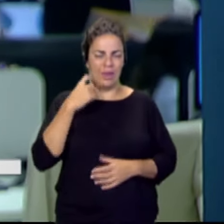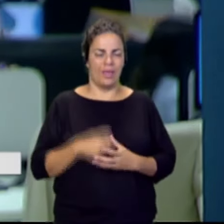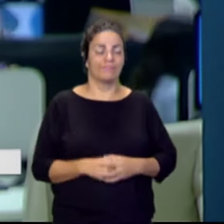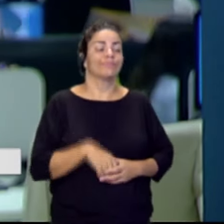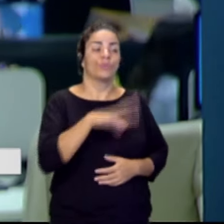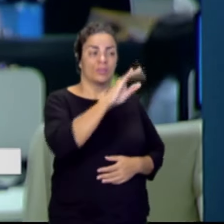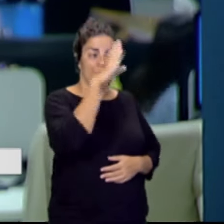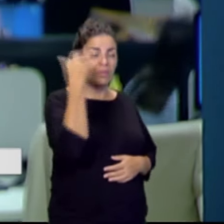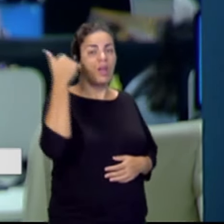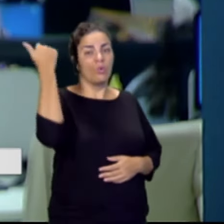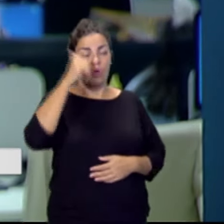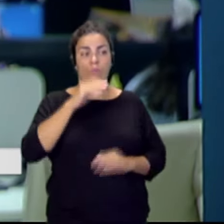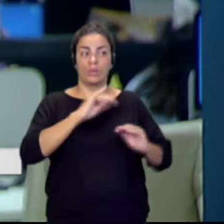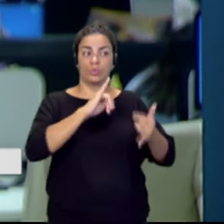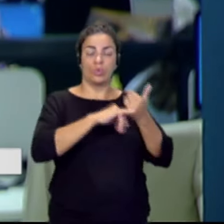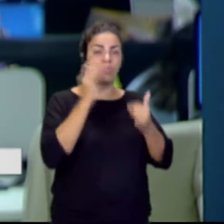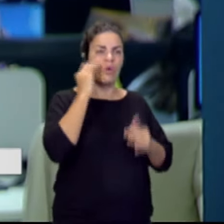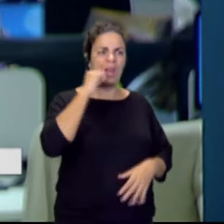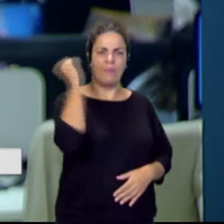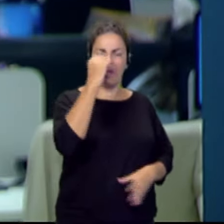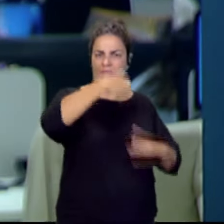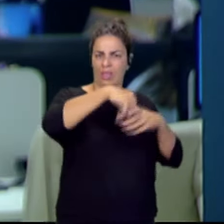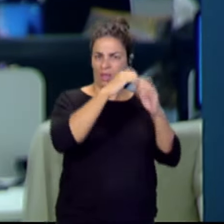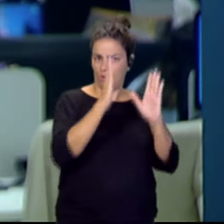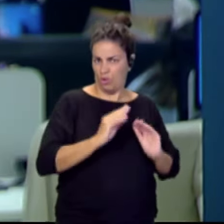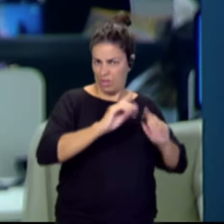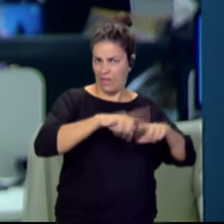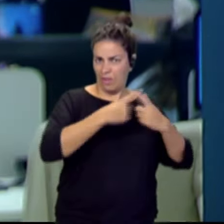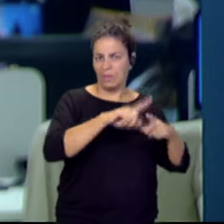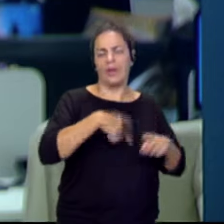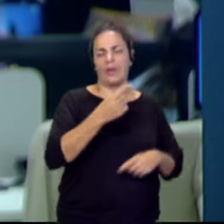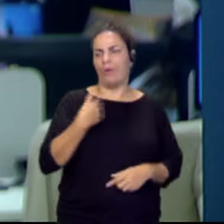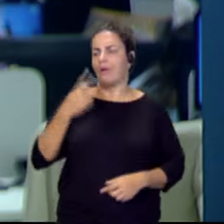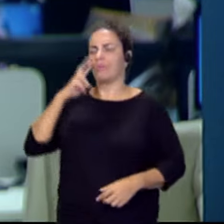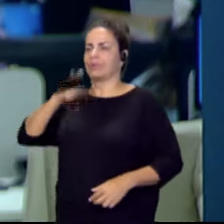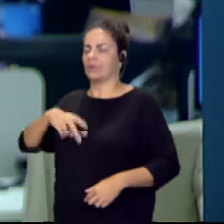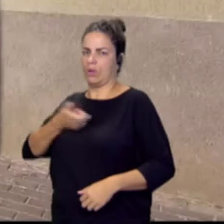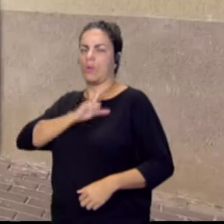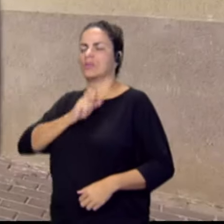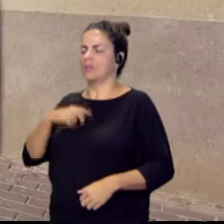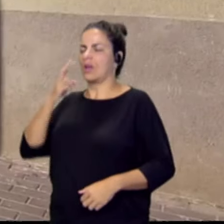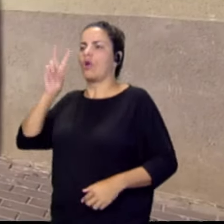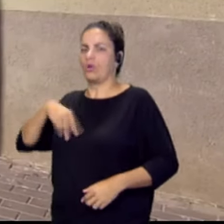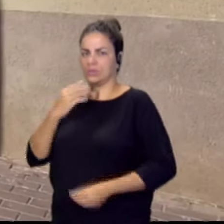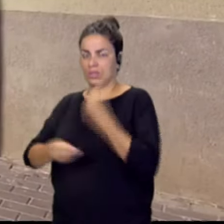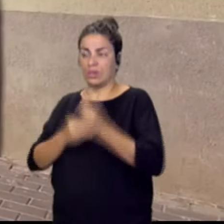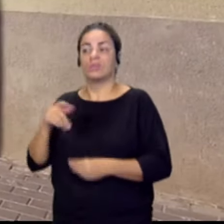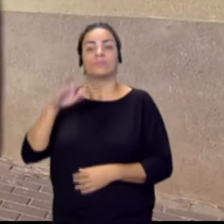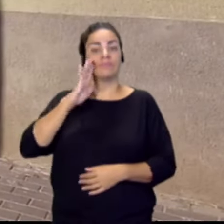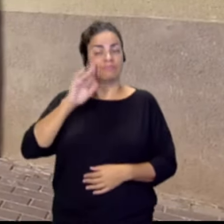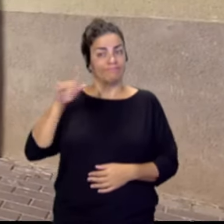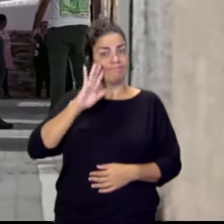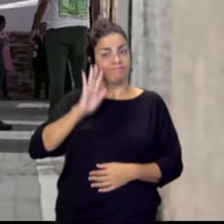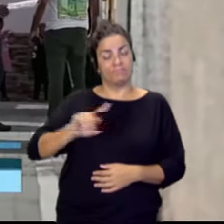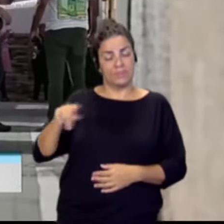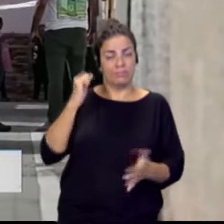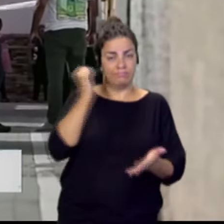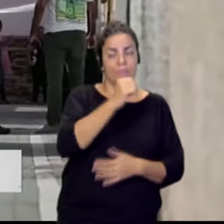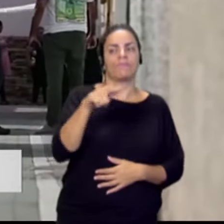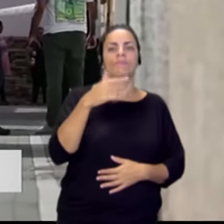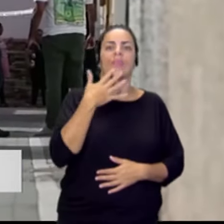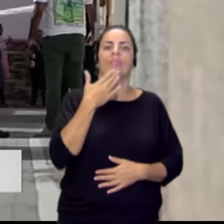mujer en el domicilio familiar y después se entrega a la policía. El presunto autor, pues de 50 años, la mató con arma